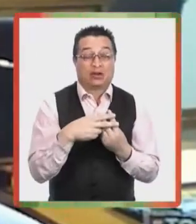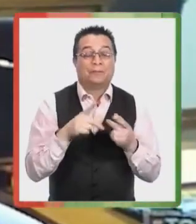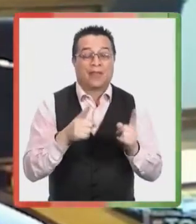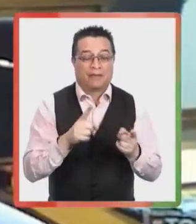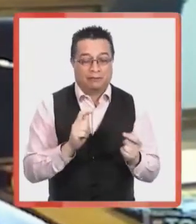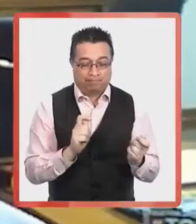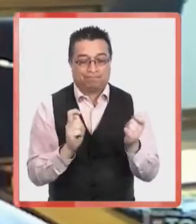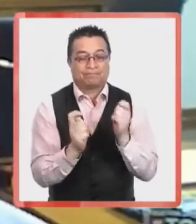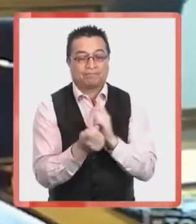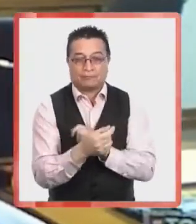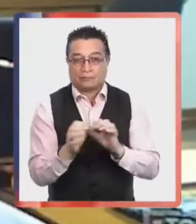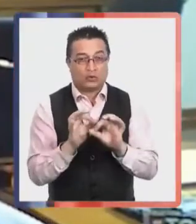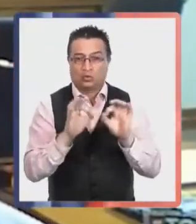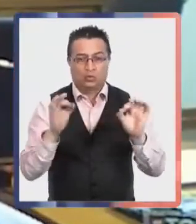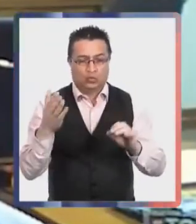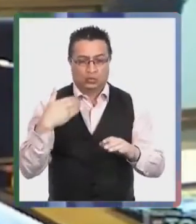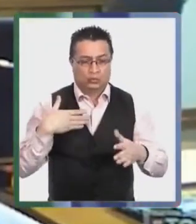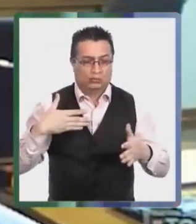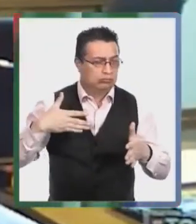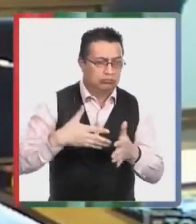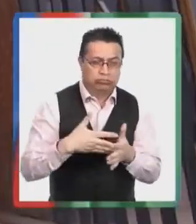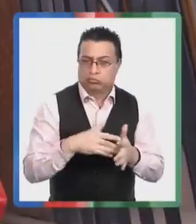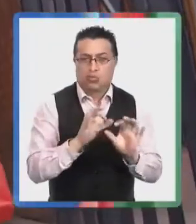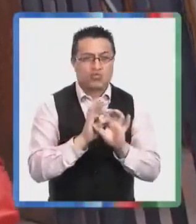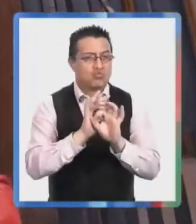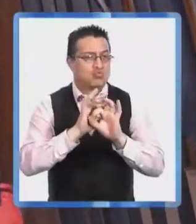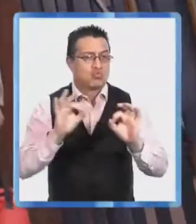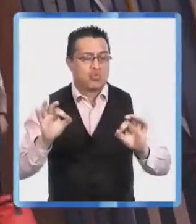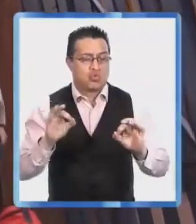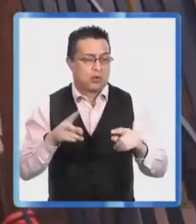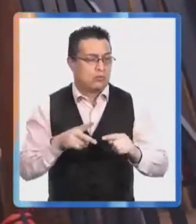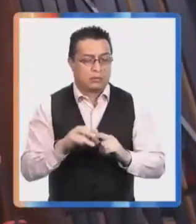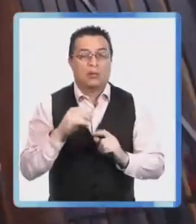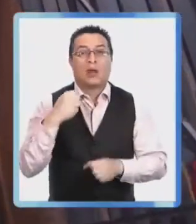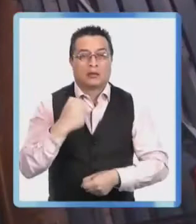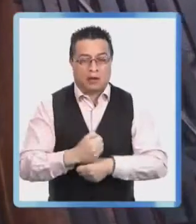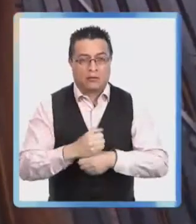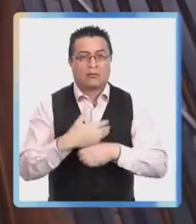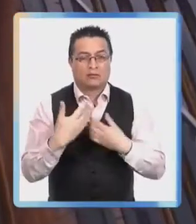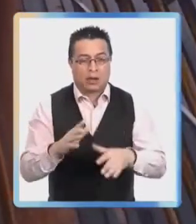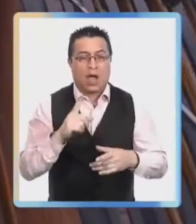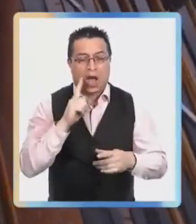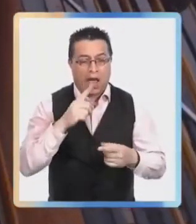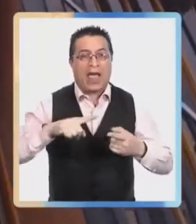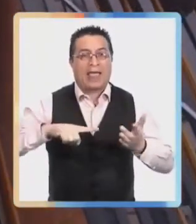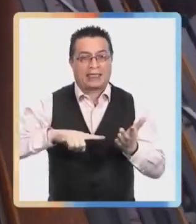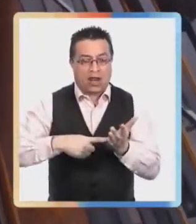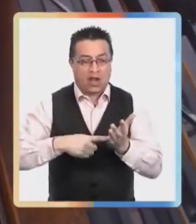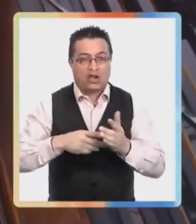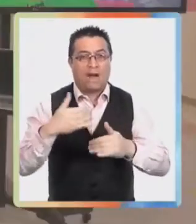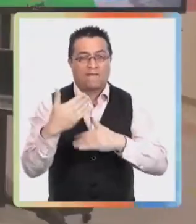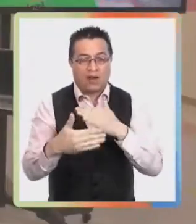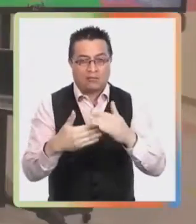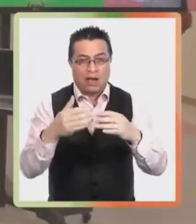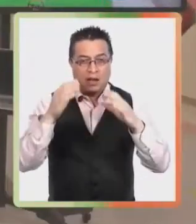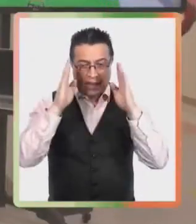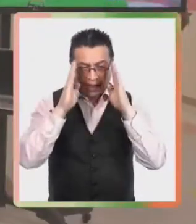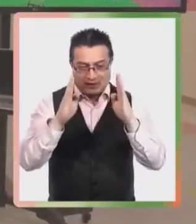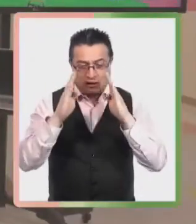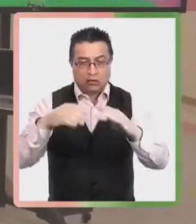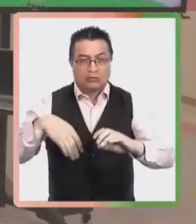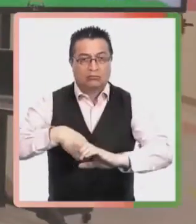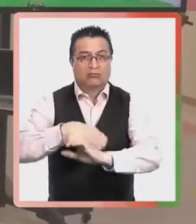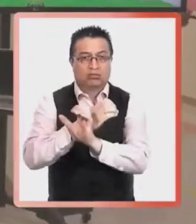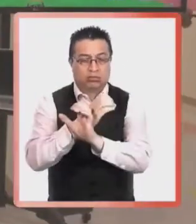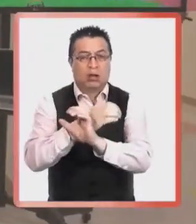tuvimos que adaptarnos nosotros nunca nos detuvimos afortunadamente ya veníamos trabajando con tecnologías y formas de atención